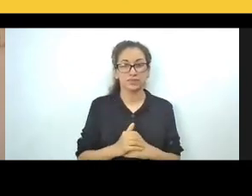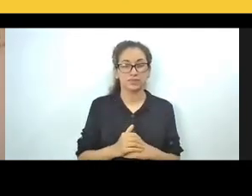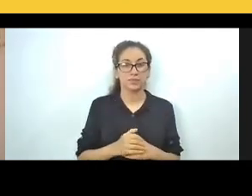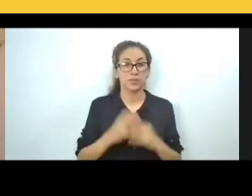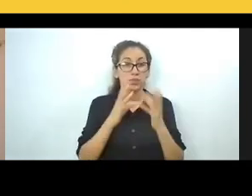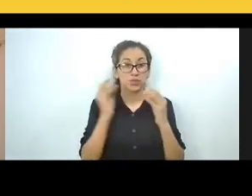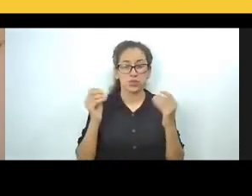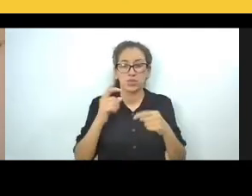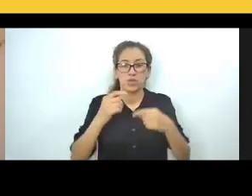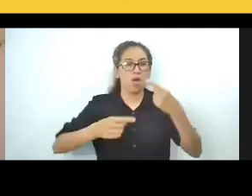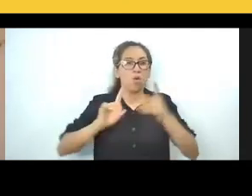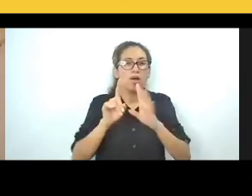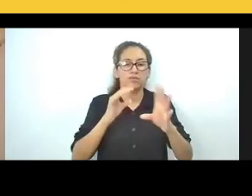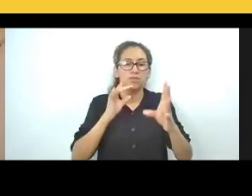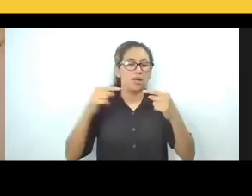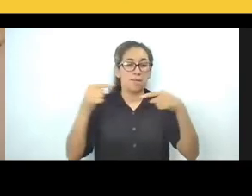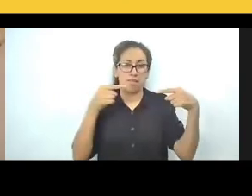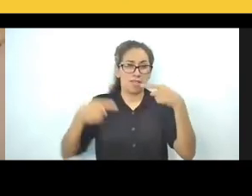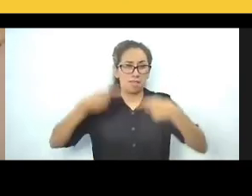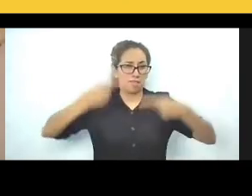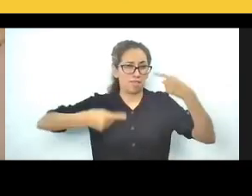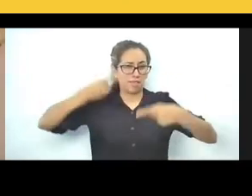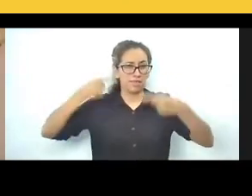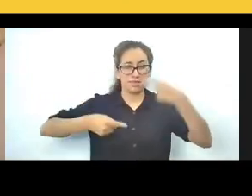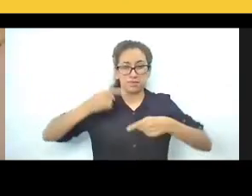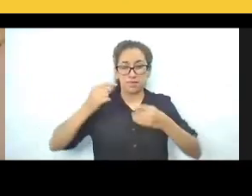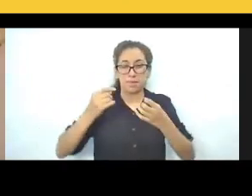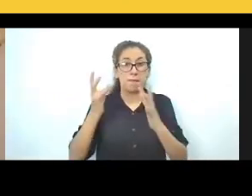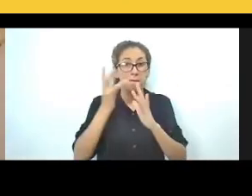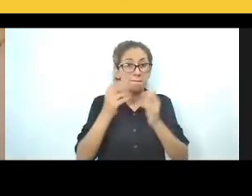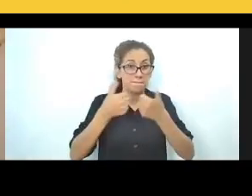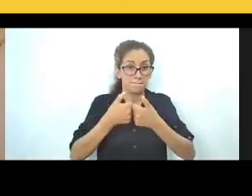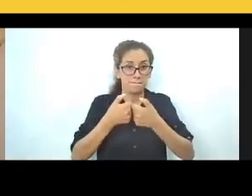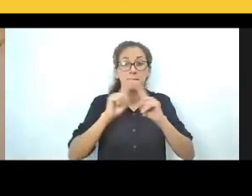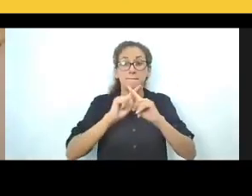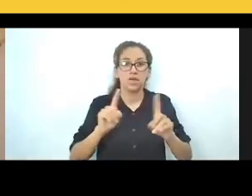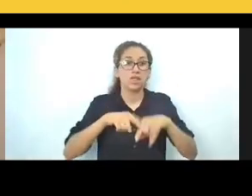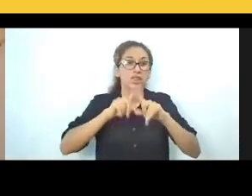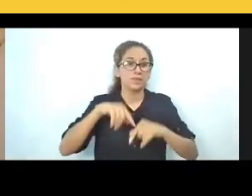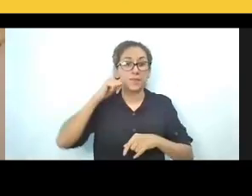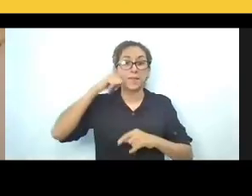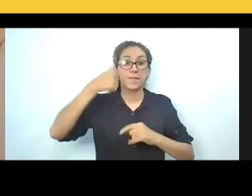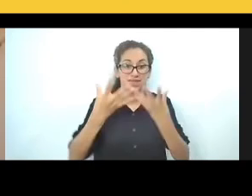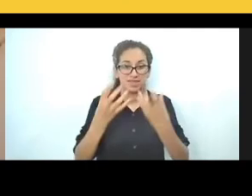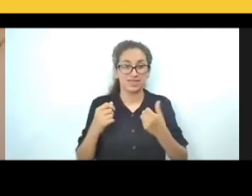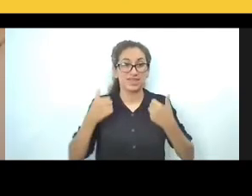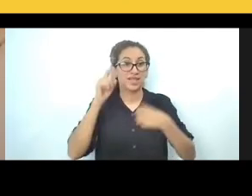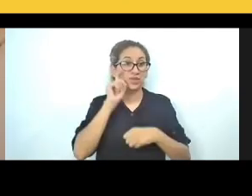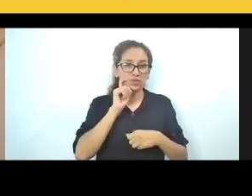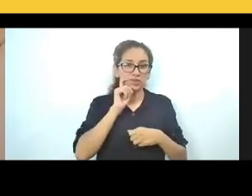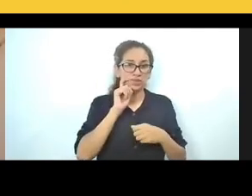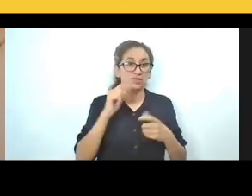alguna discusión en pareja, a veces no genera una discusión en pareja, pero el día de mañana que queramos volver a tener un encuentro sexual, yo